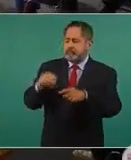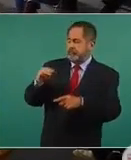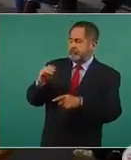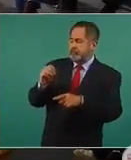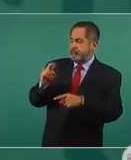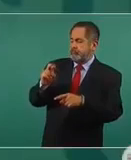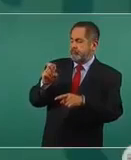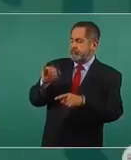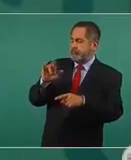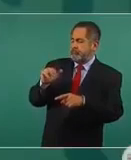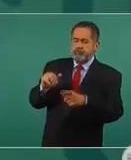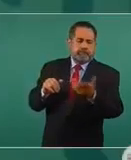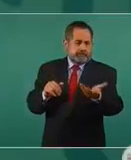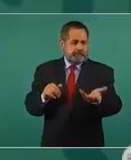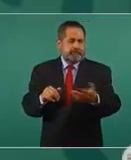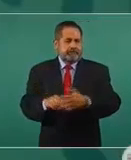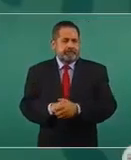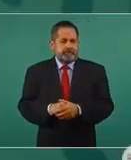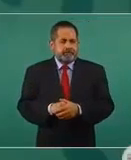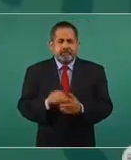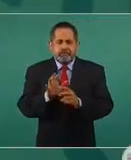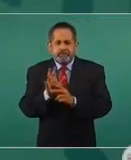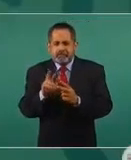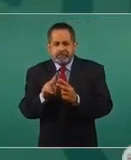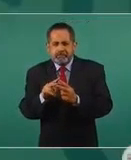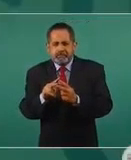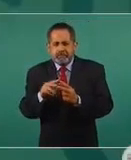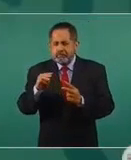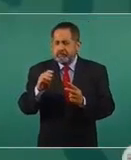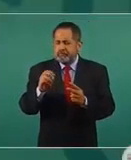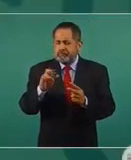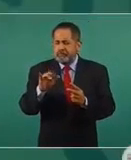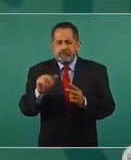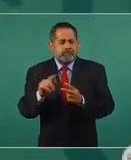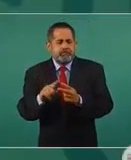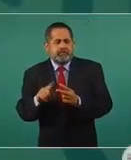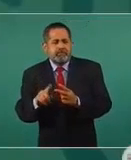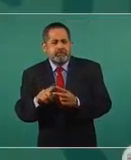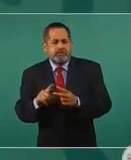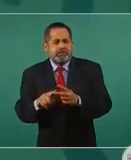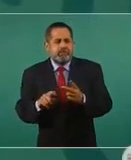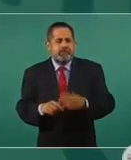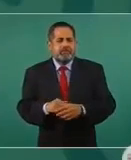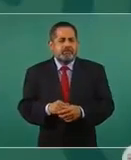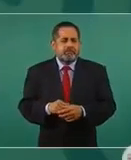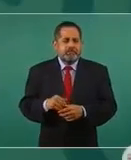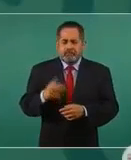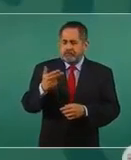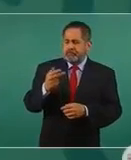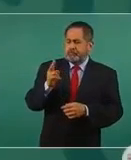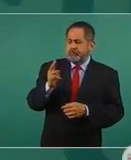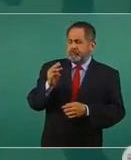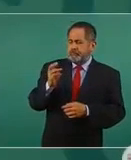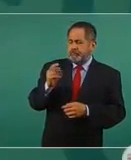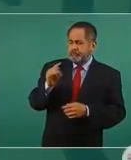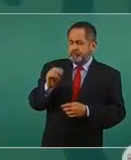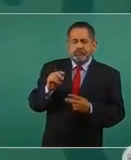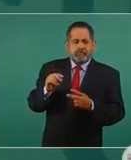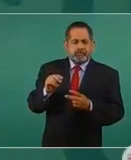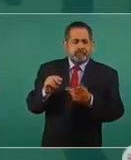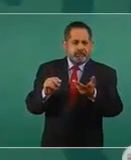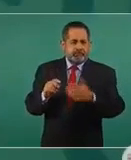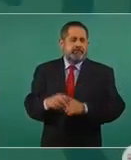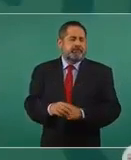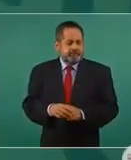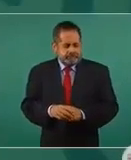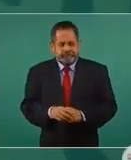Moreira. ¿Cuál de ellos? Era, fue en 2011. Humberto. Moreira. Humberto,